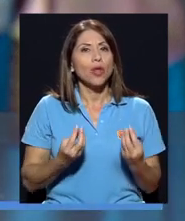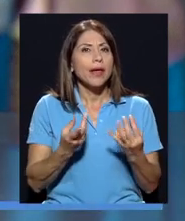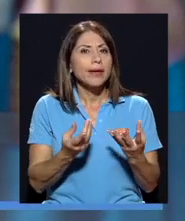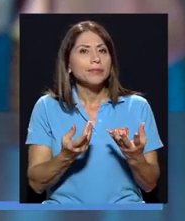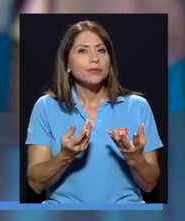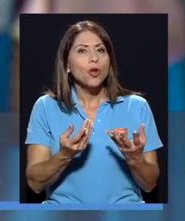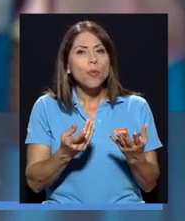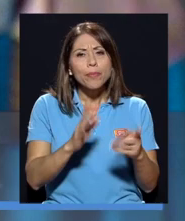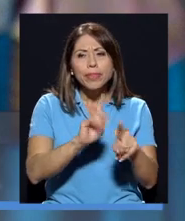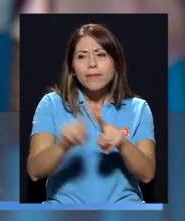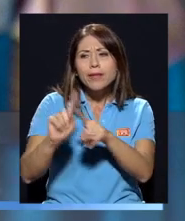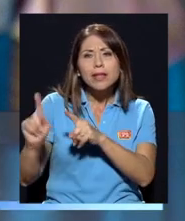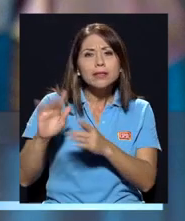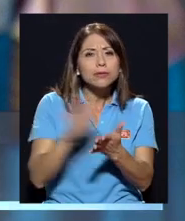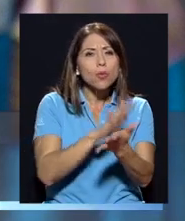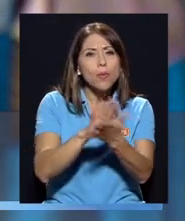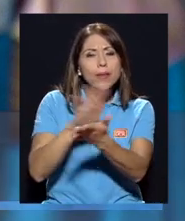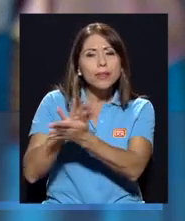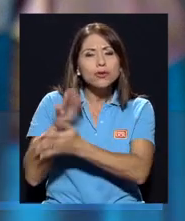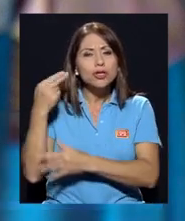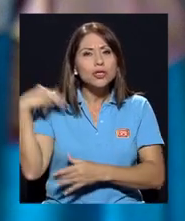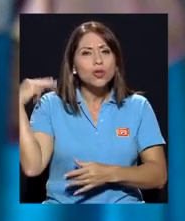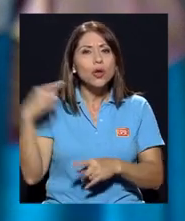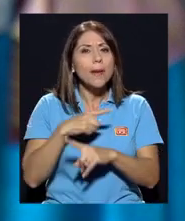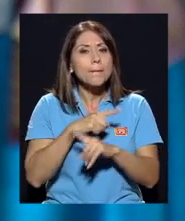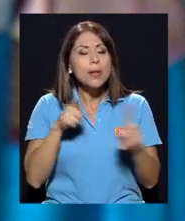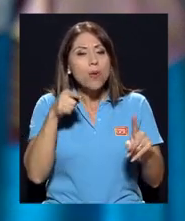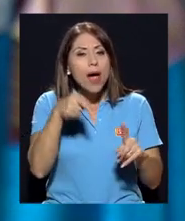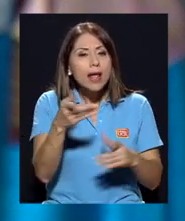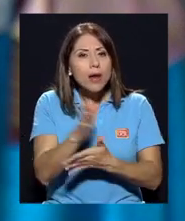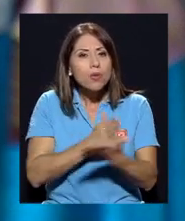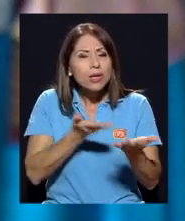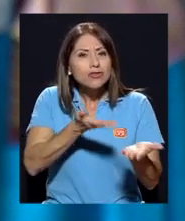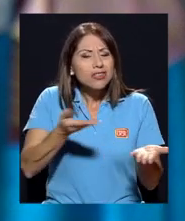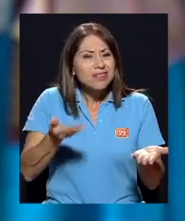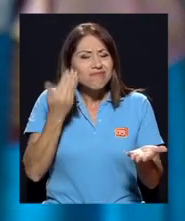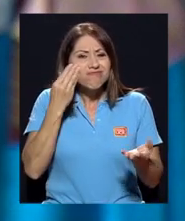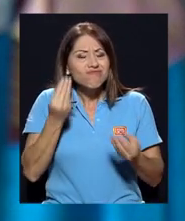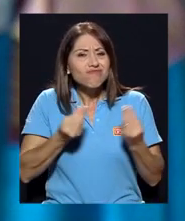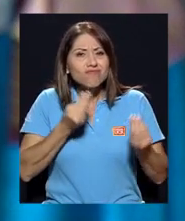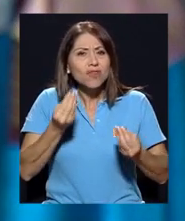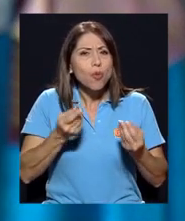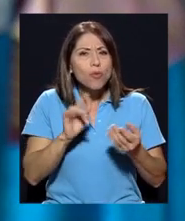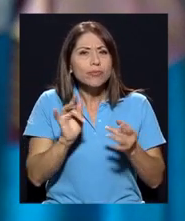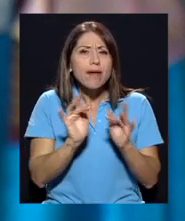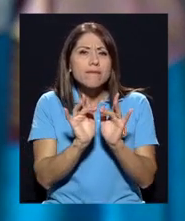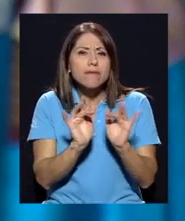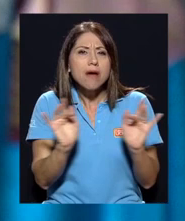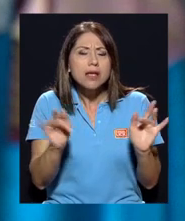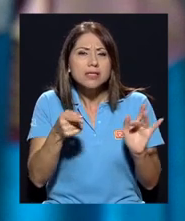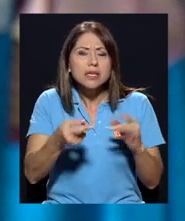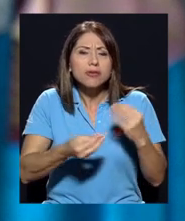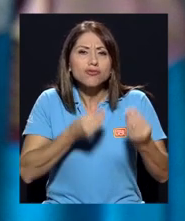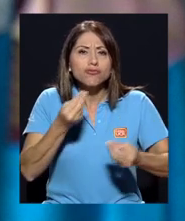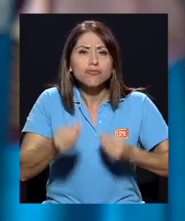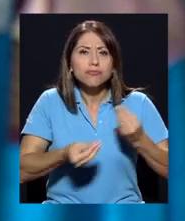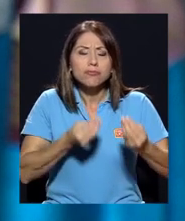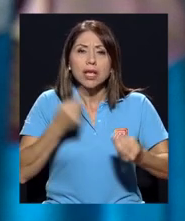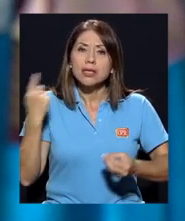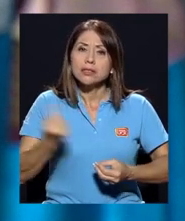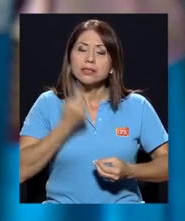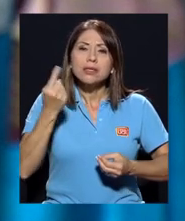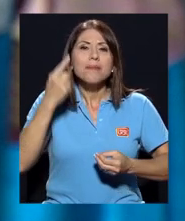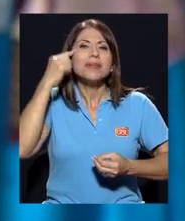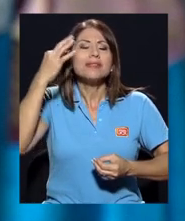documentos de historia hay vacíos que siempre se sintió que con estas entrevistas se podía ir